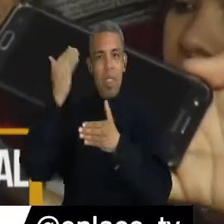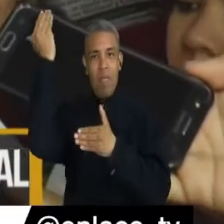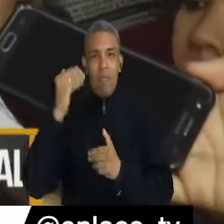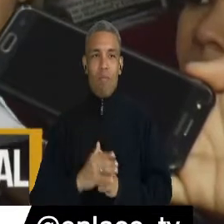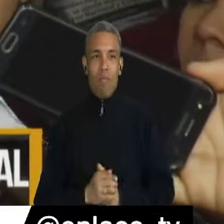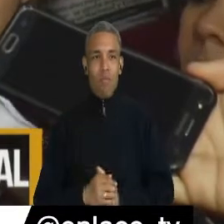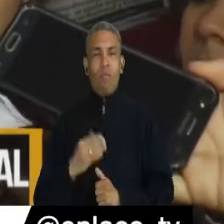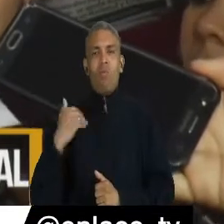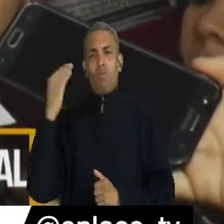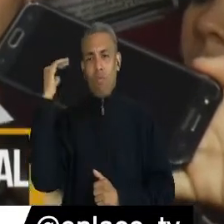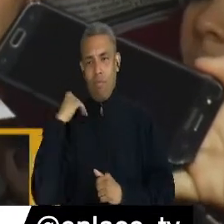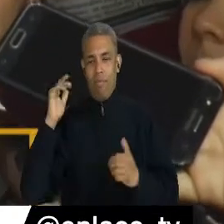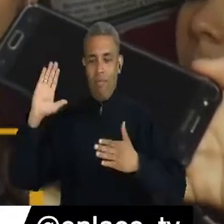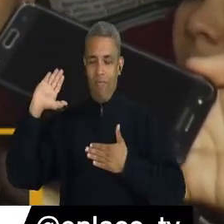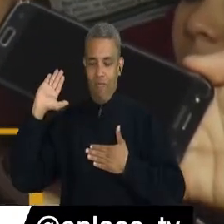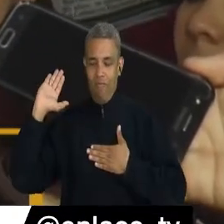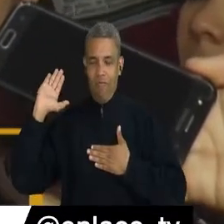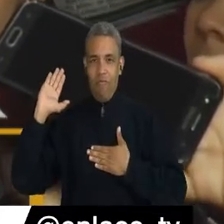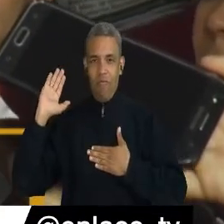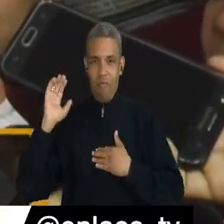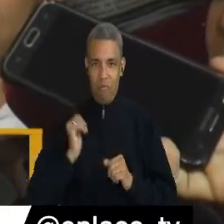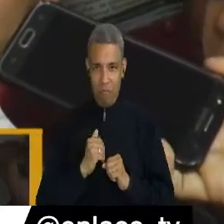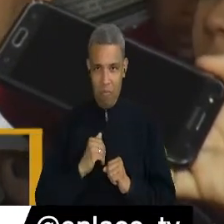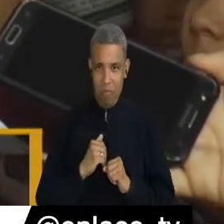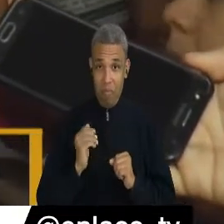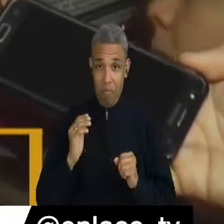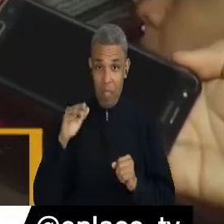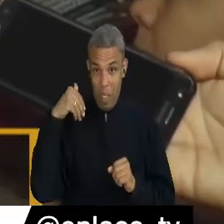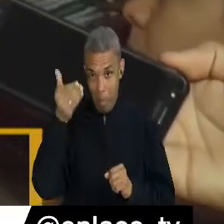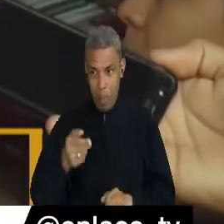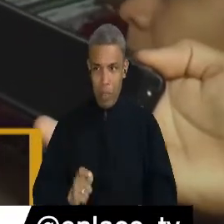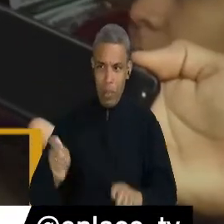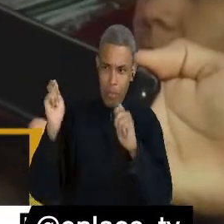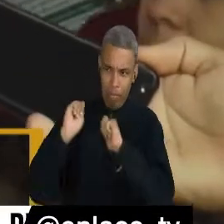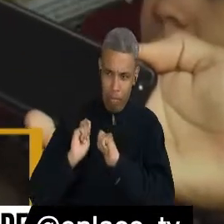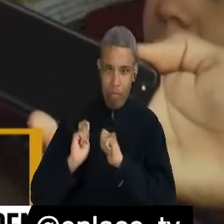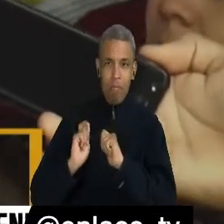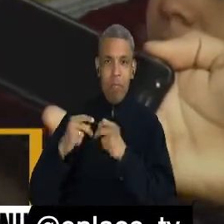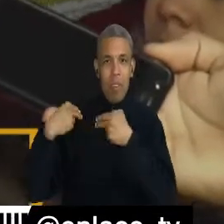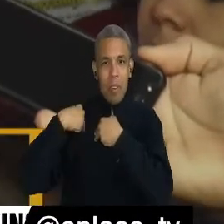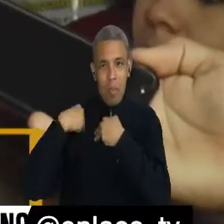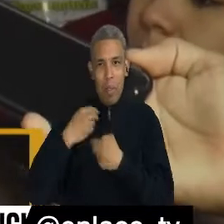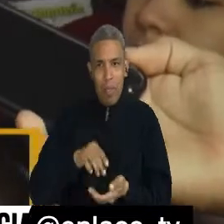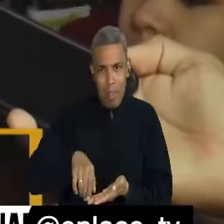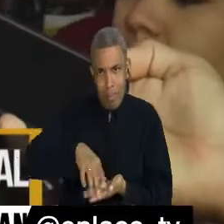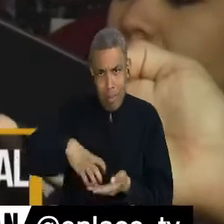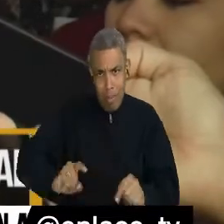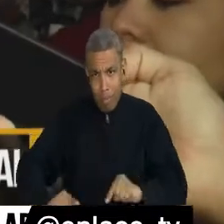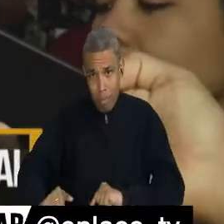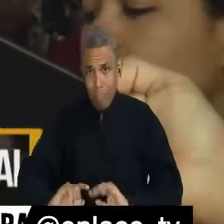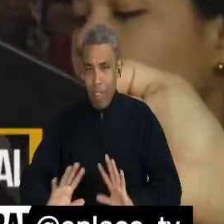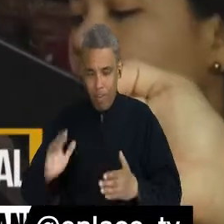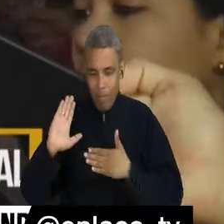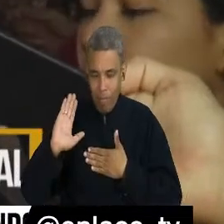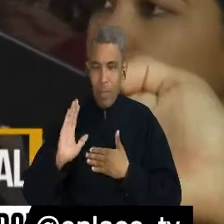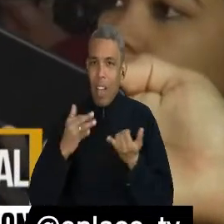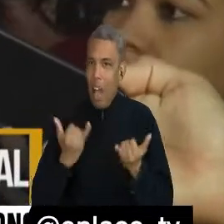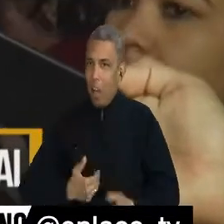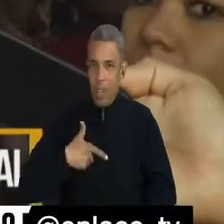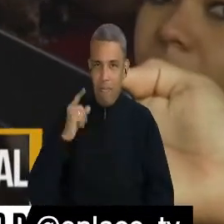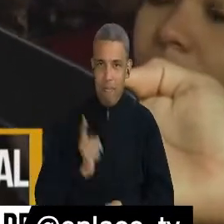en campaña y luego lo dijimos cuando nos posicionamos, y es que le íbamos a entregar a Barranca Bermeja un hospital como se lo merecía, y que el primer